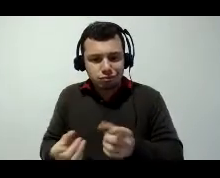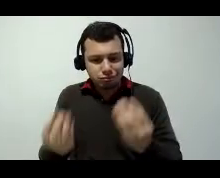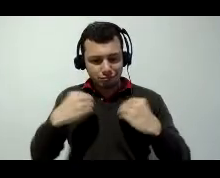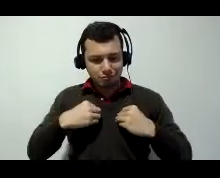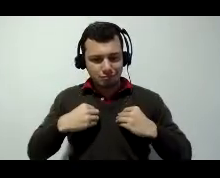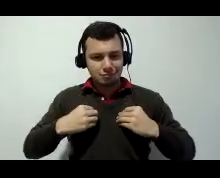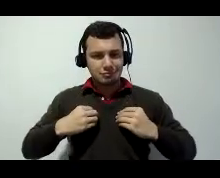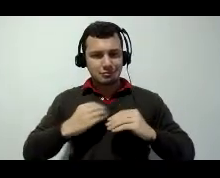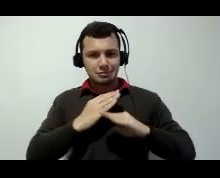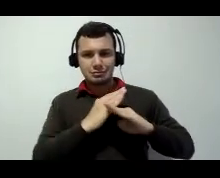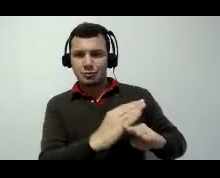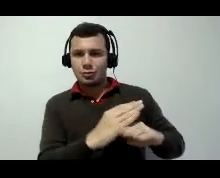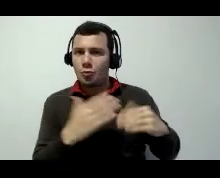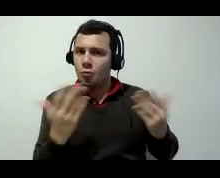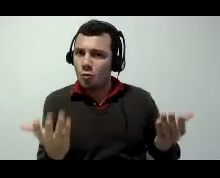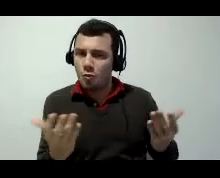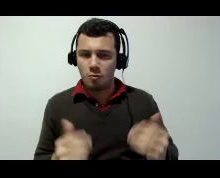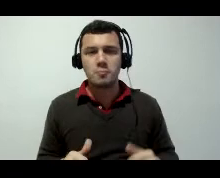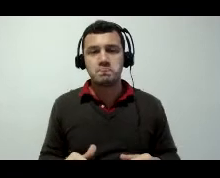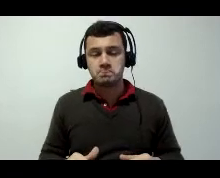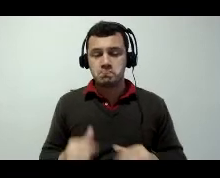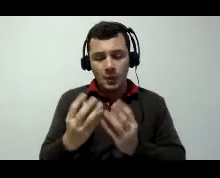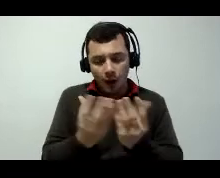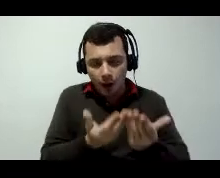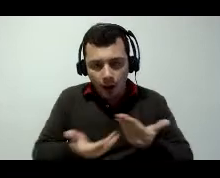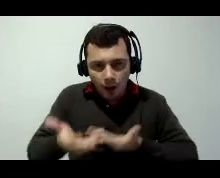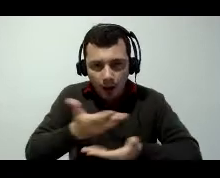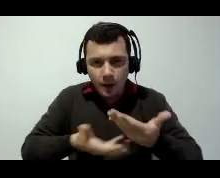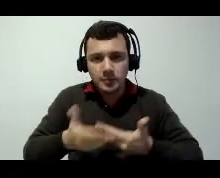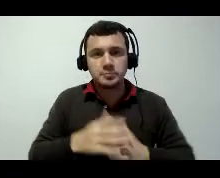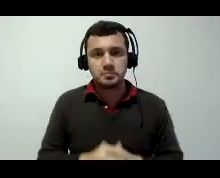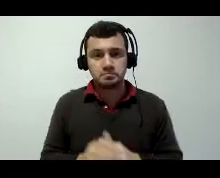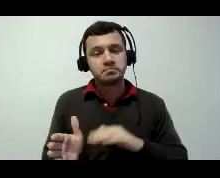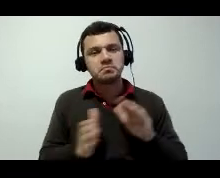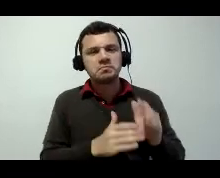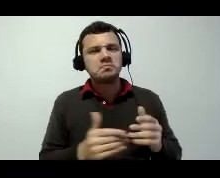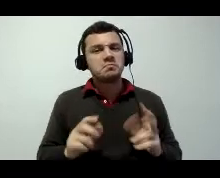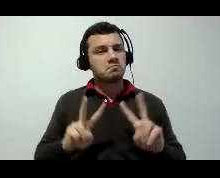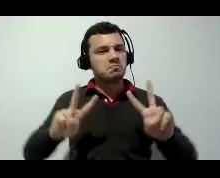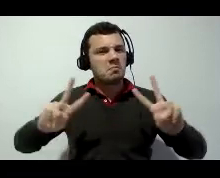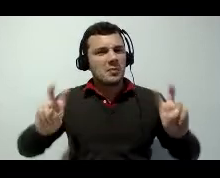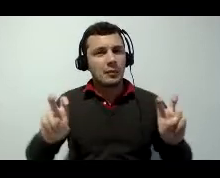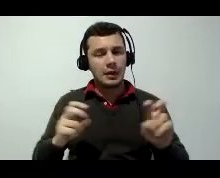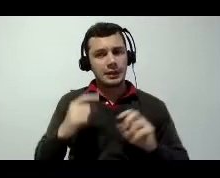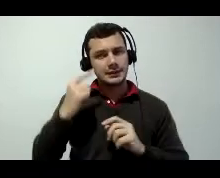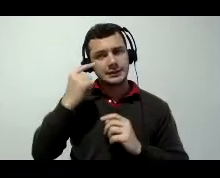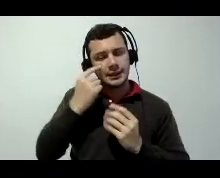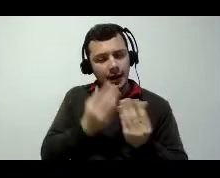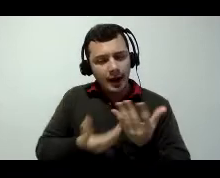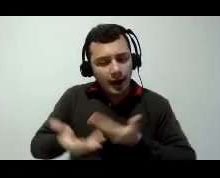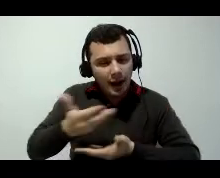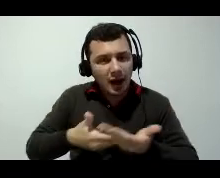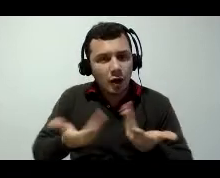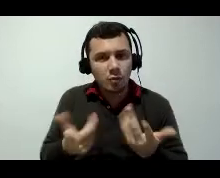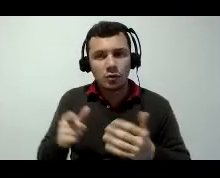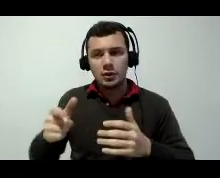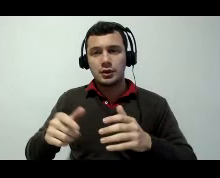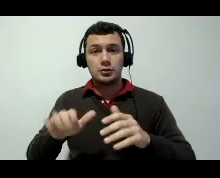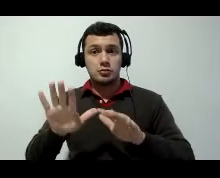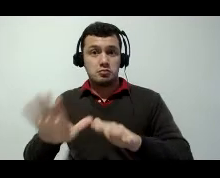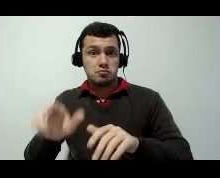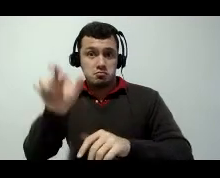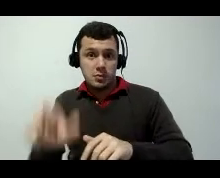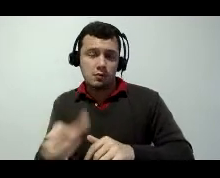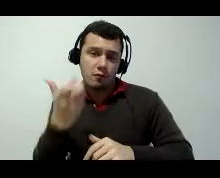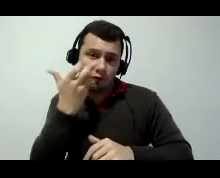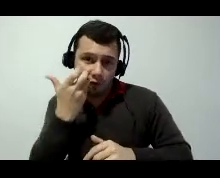área, el otro donde está relacionado si son trabajadores de la salud o pacientes, a qué actividad se dedica y el tipo de elementos de